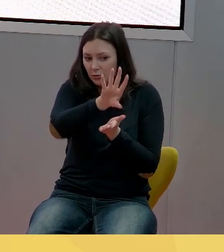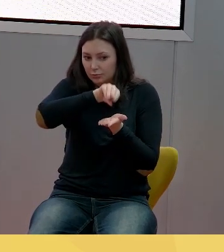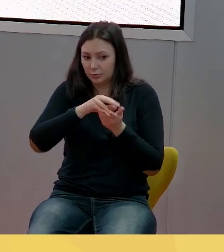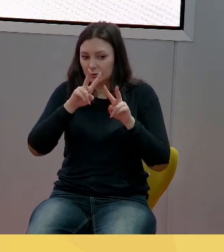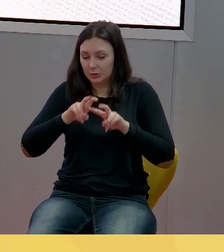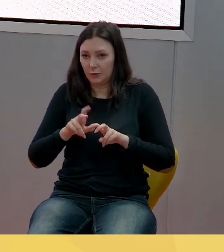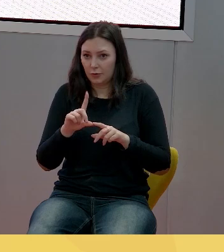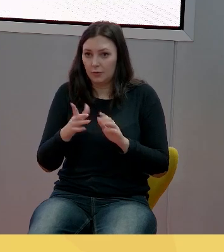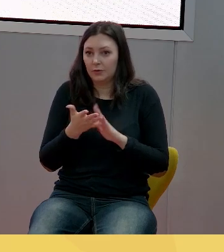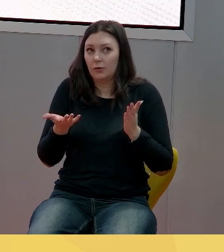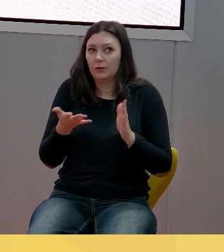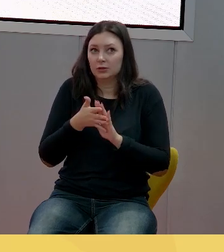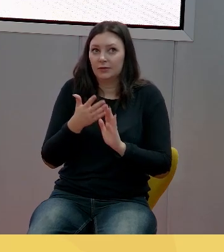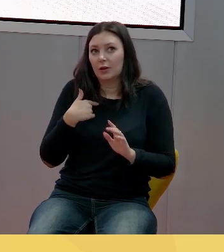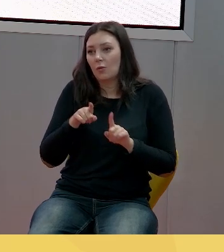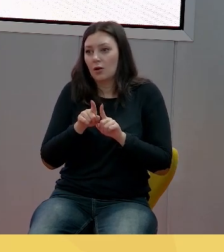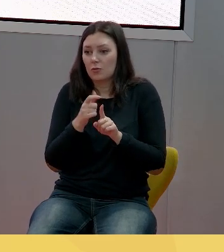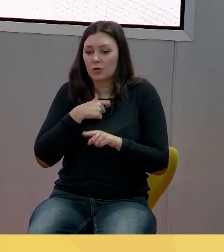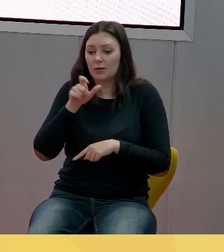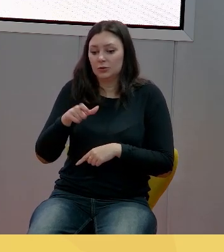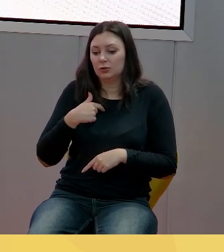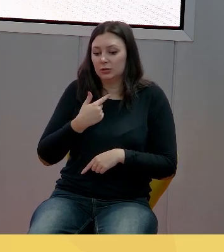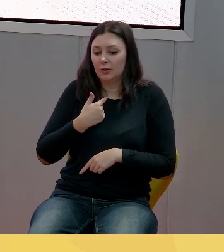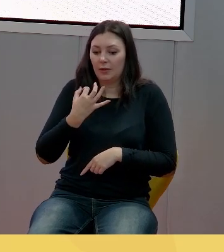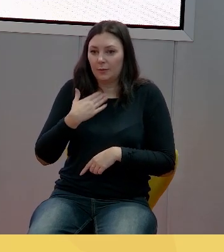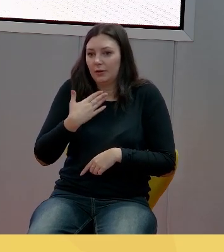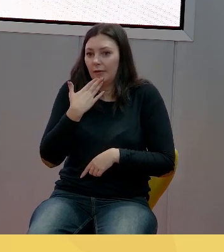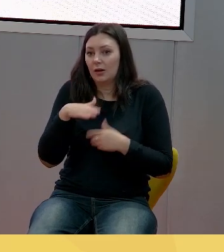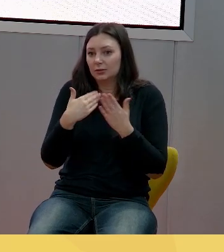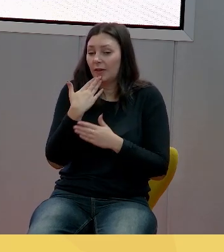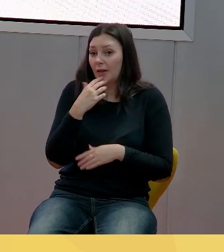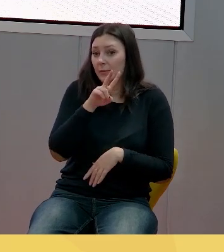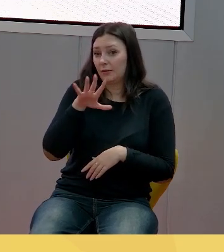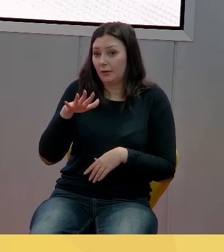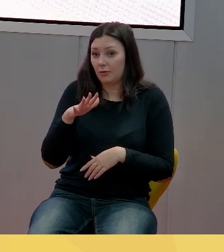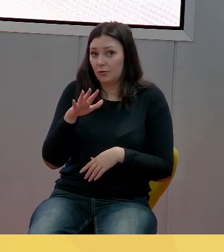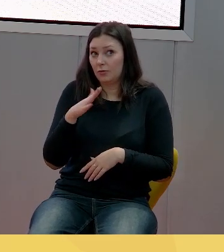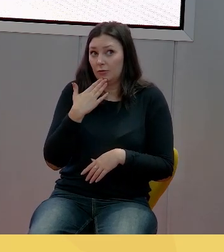género asignada en la SER hasta los 25 años. Y bueno, ya ven cómo la retratan en la última viñeta, ¿no?